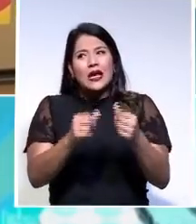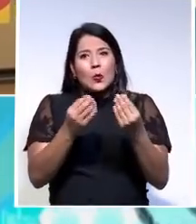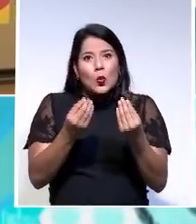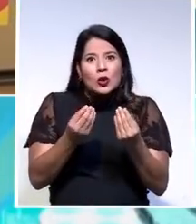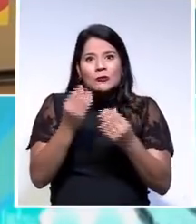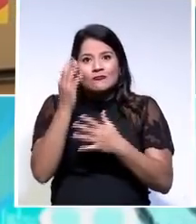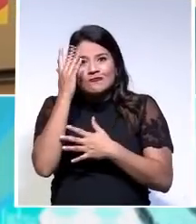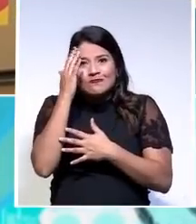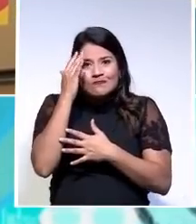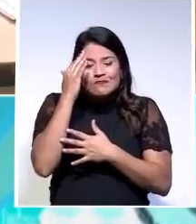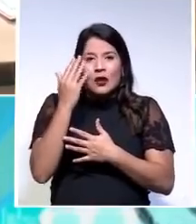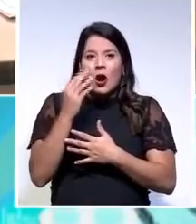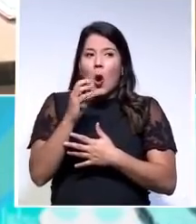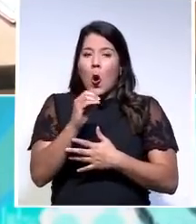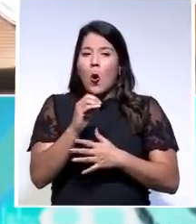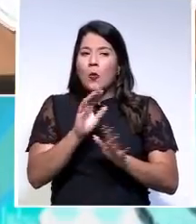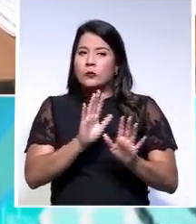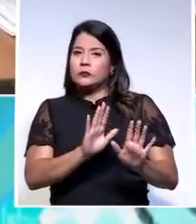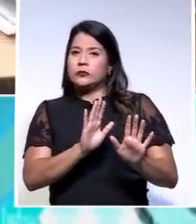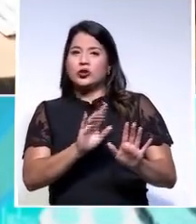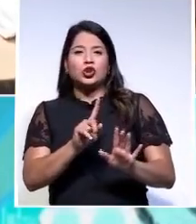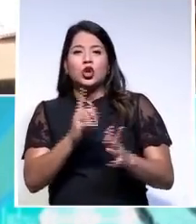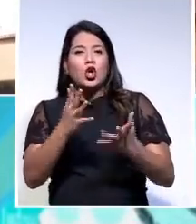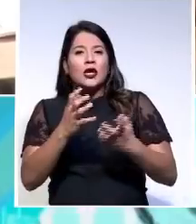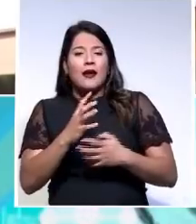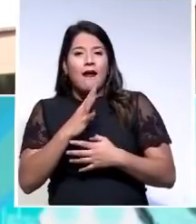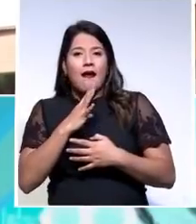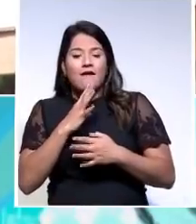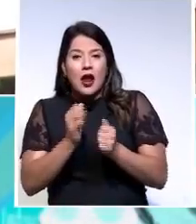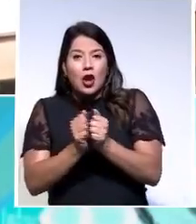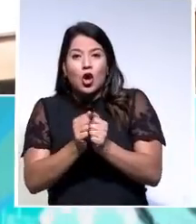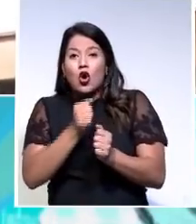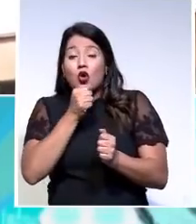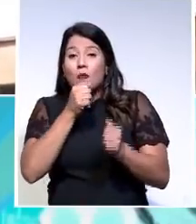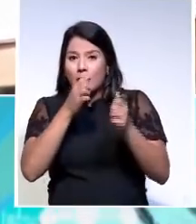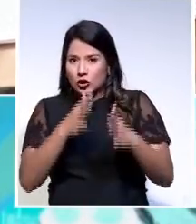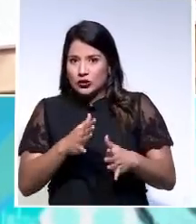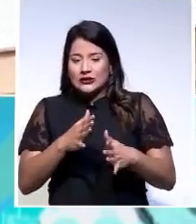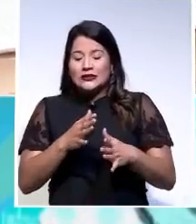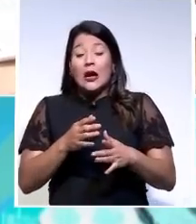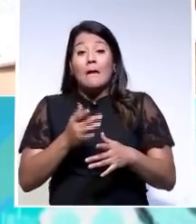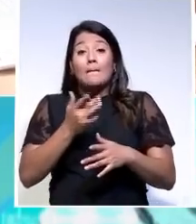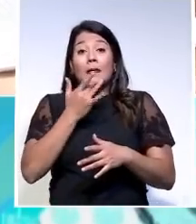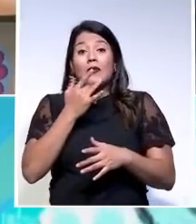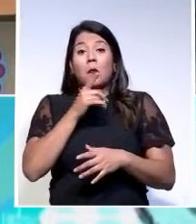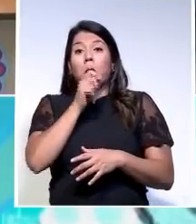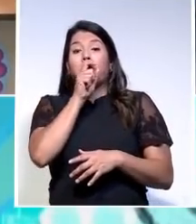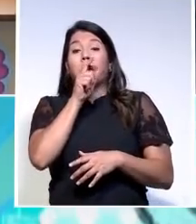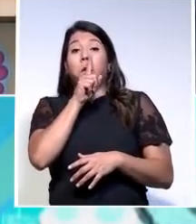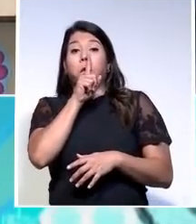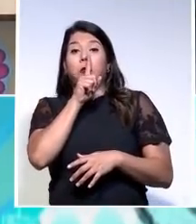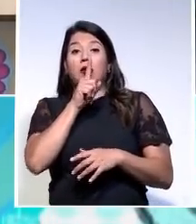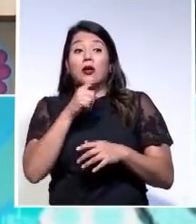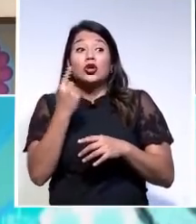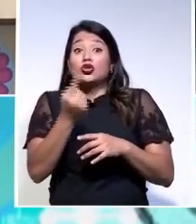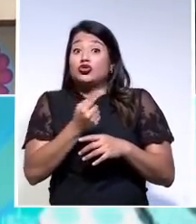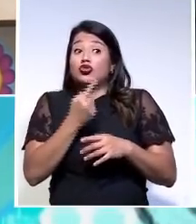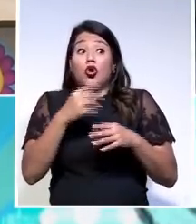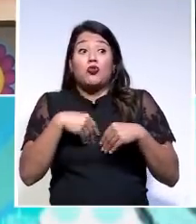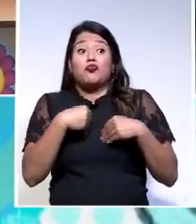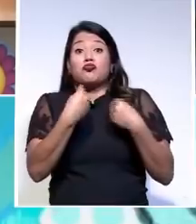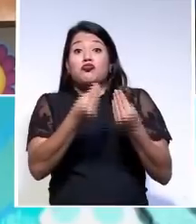temerosos de dar algunas declaraciones. Se han mantenido con esta posibilidad de tener que dar nada más la confianza total